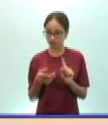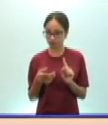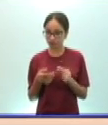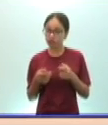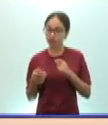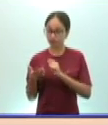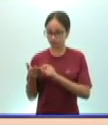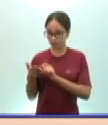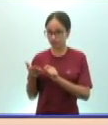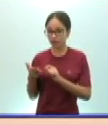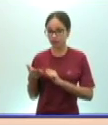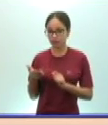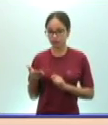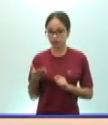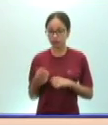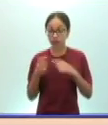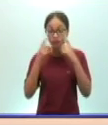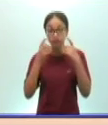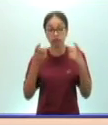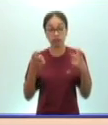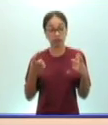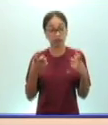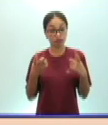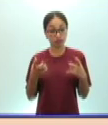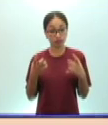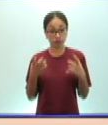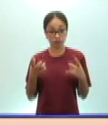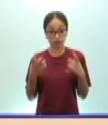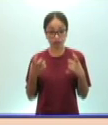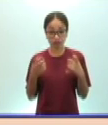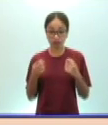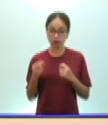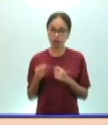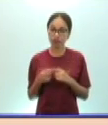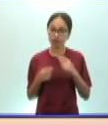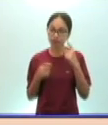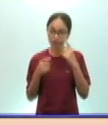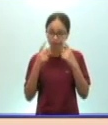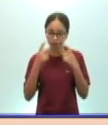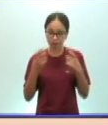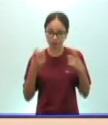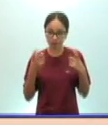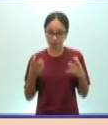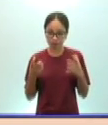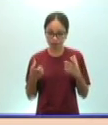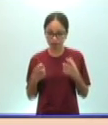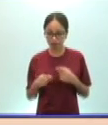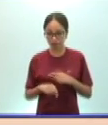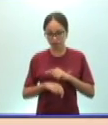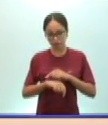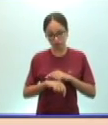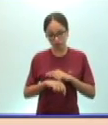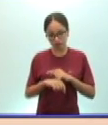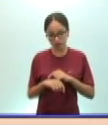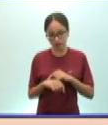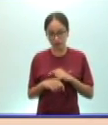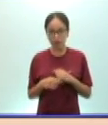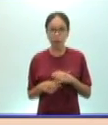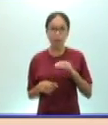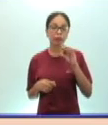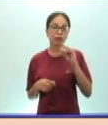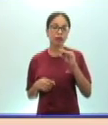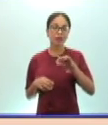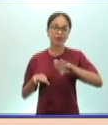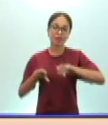son importantes para que ustedes tengan los elementos necesarios a la hora de hablar de una operación de separación de